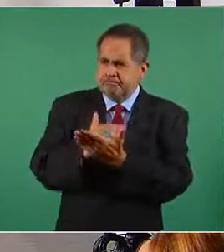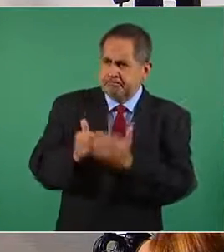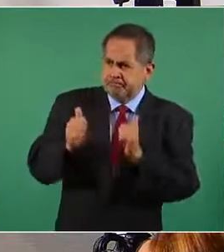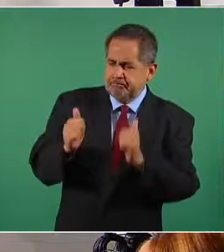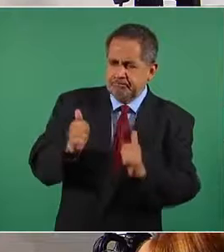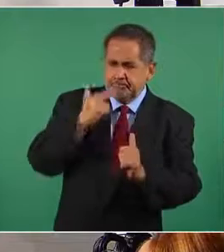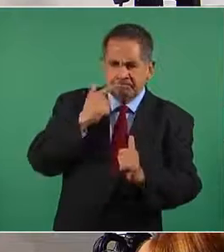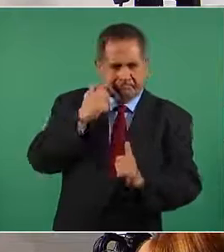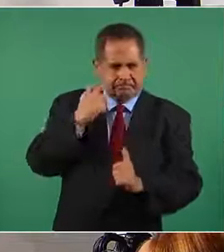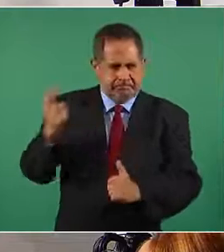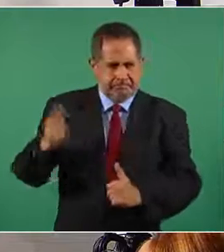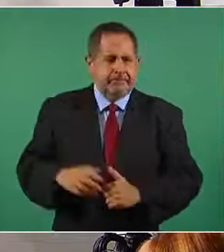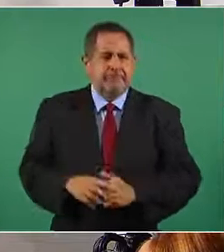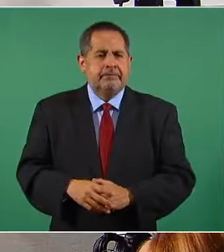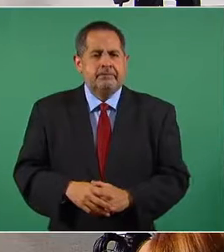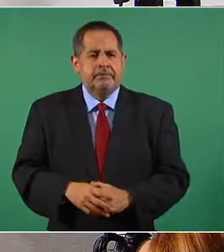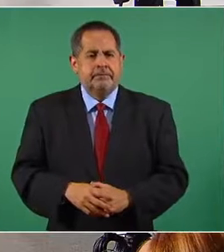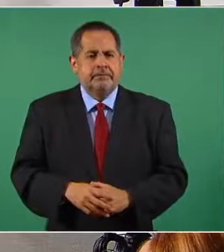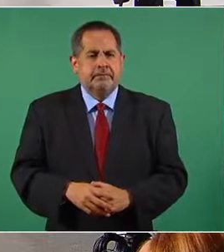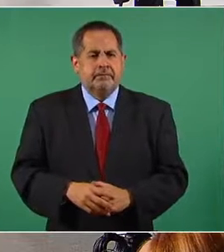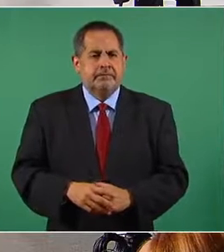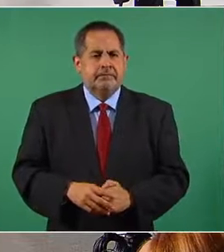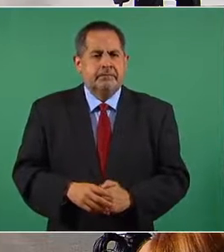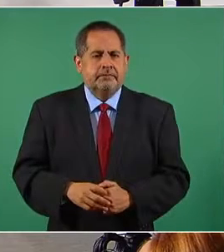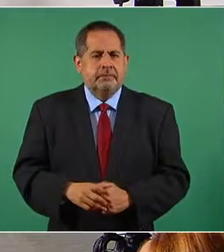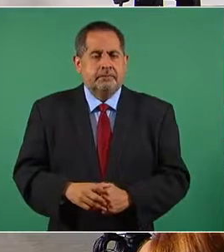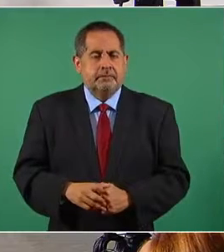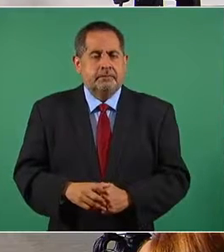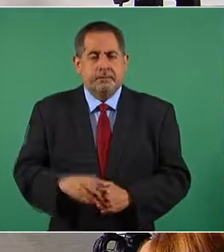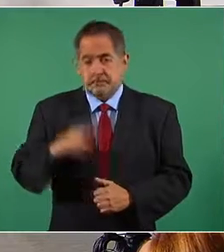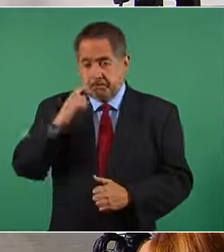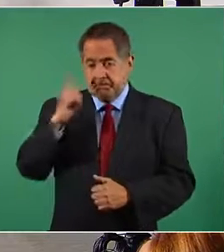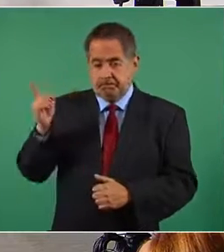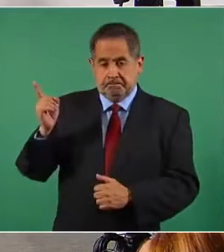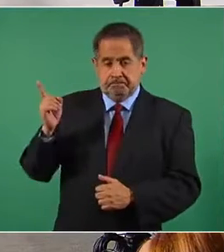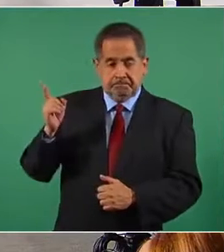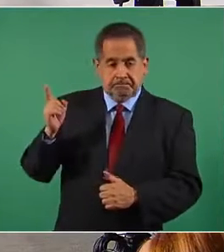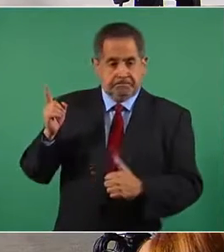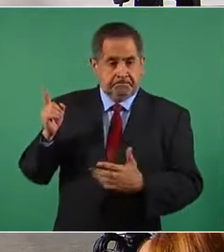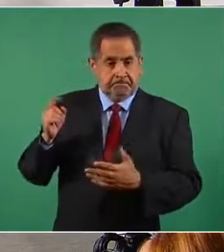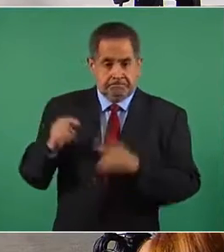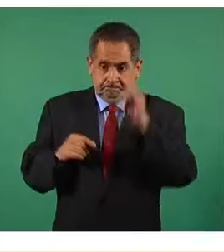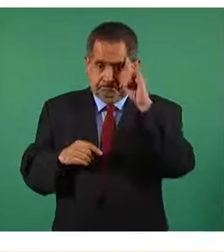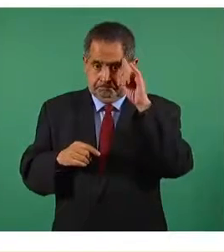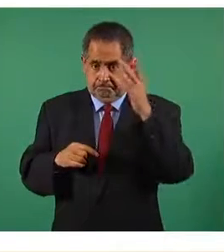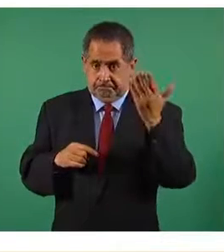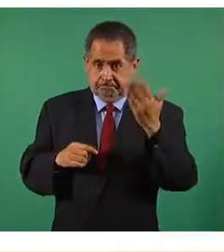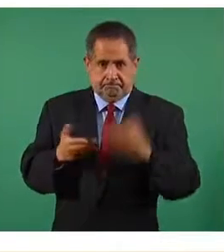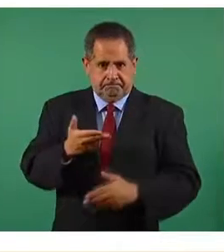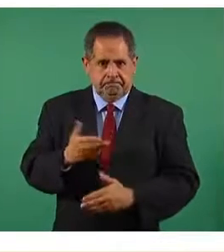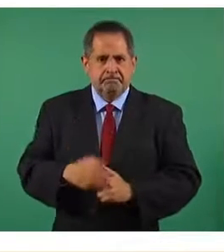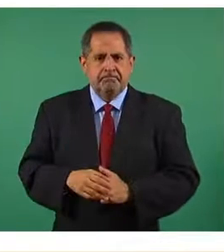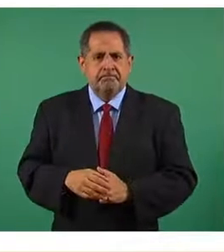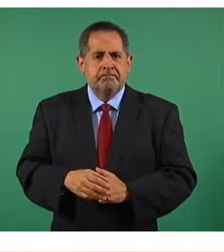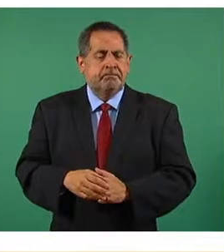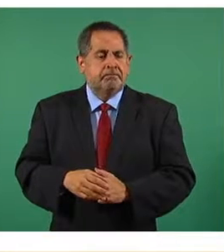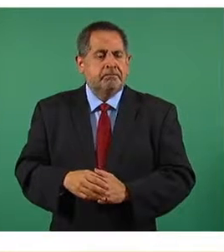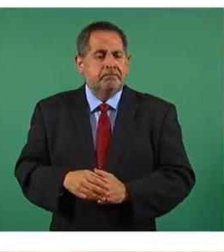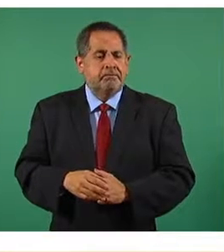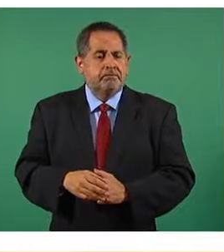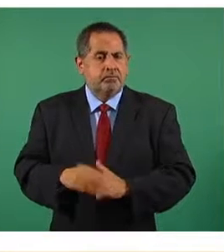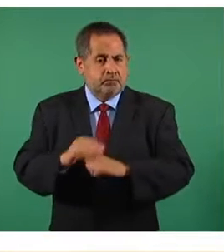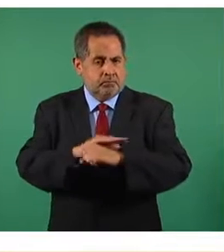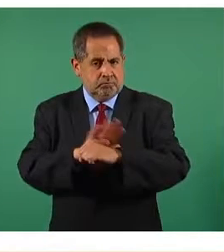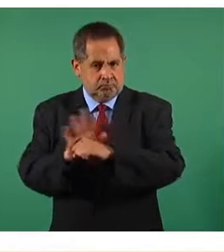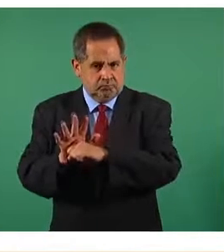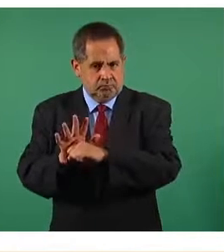propia enfermedad. En estas dos gráficas lo que vemos del lado izquierdo es la segunda ola de COVID, del lado derecho